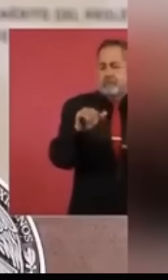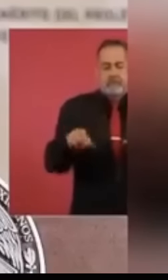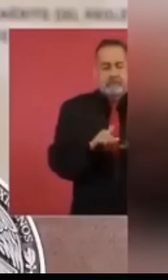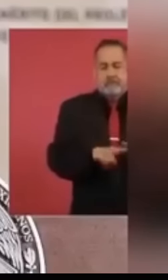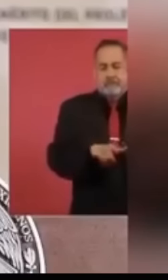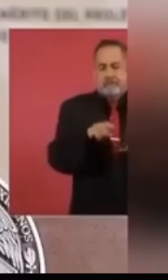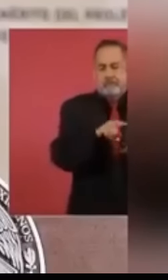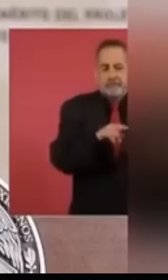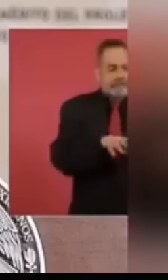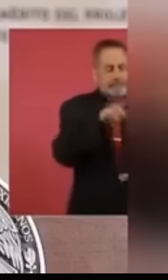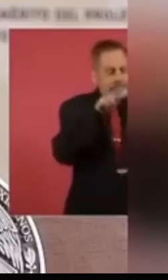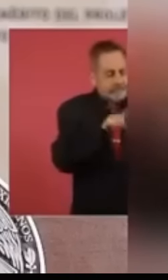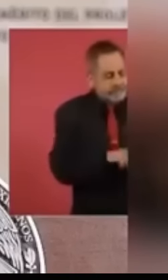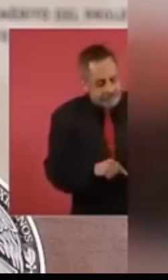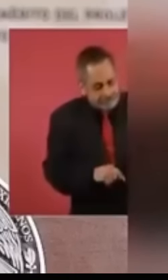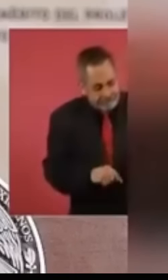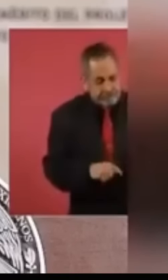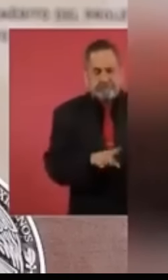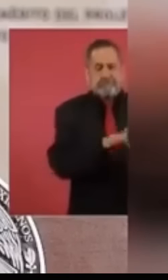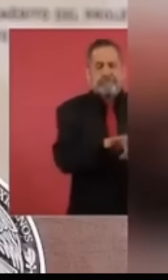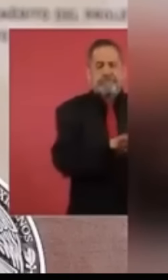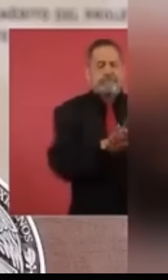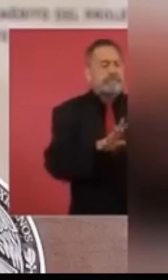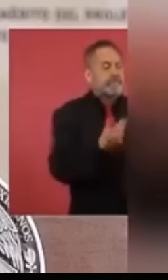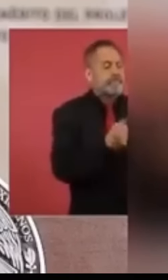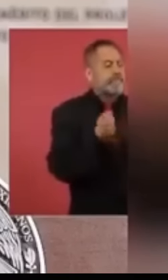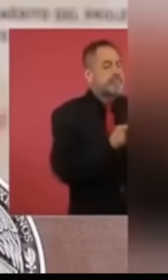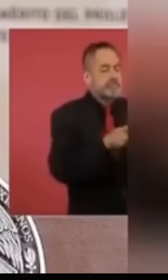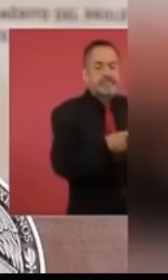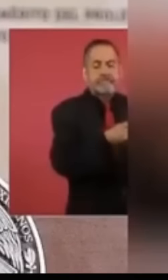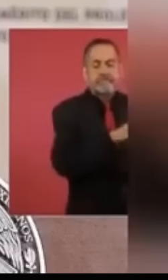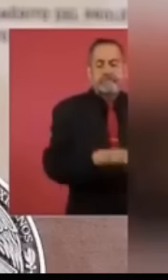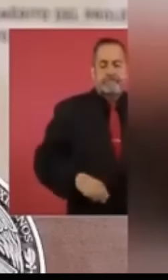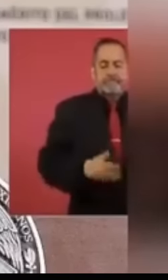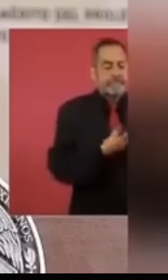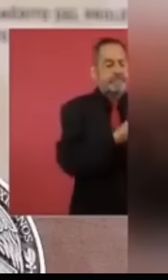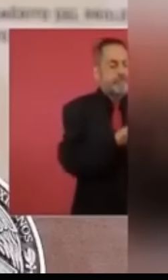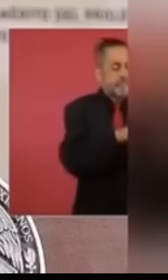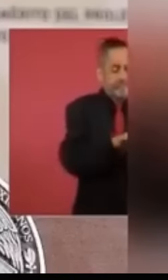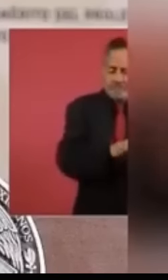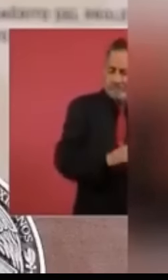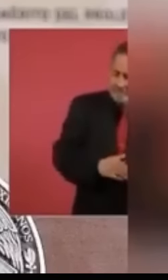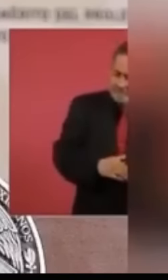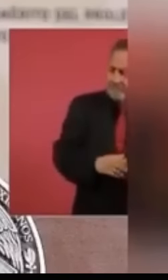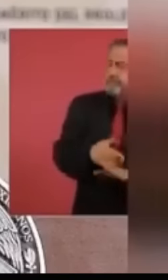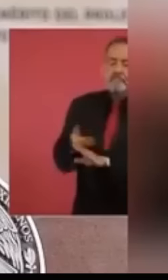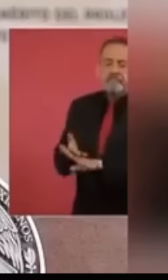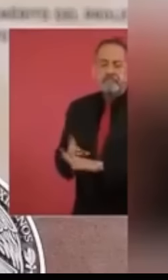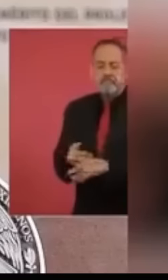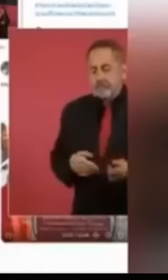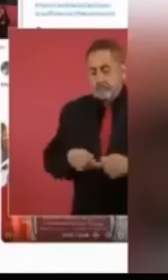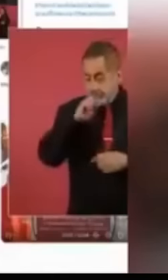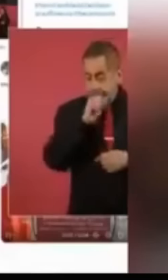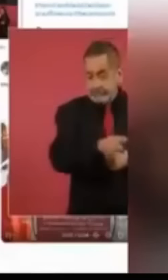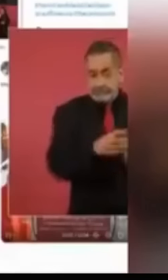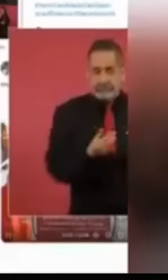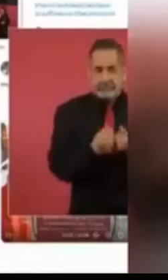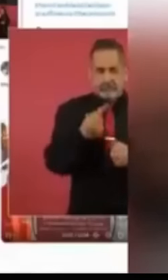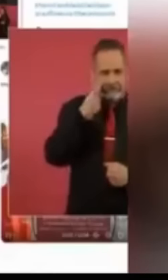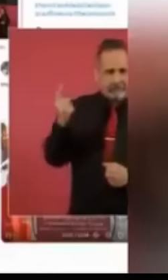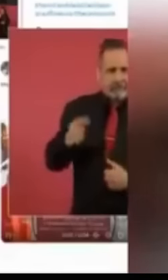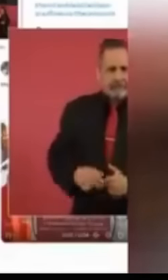la mayoría también son cuentas que apoyan a la candidata de la oposición quien También aprovecho hay que decirlo y se subió a la ola